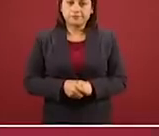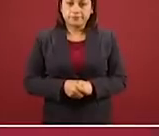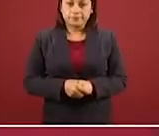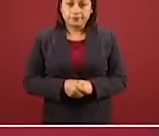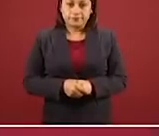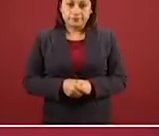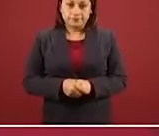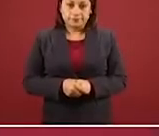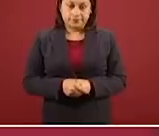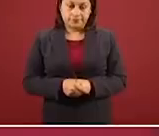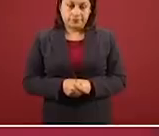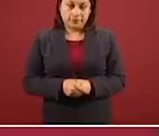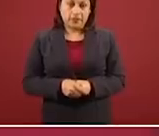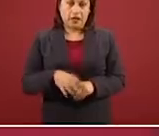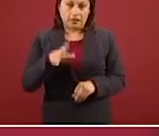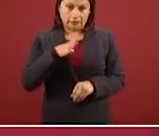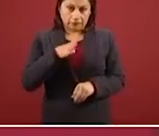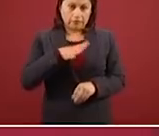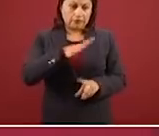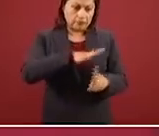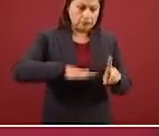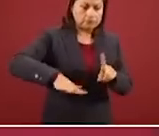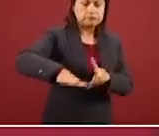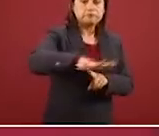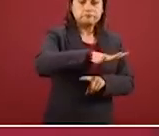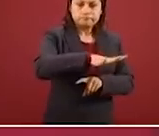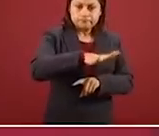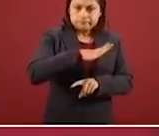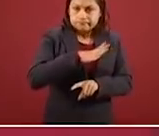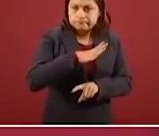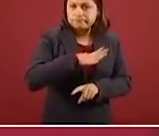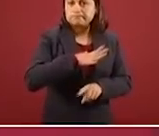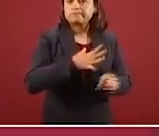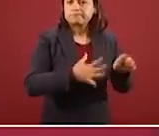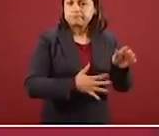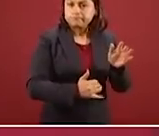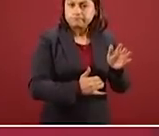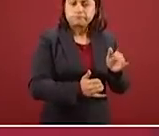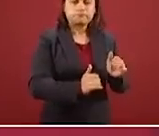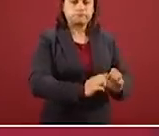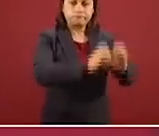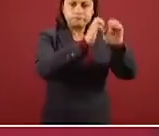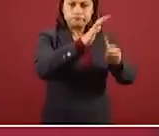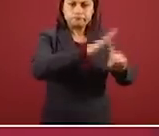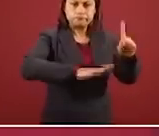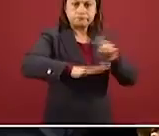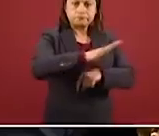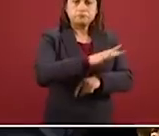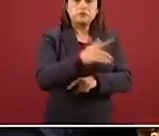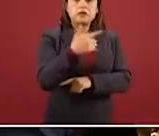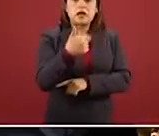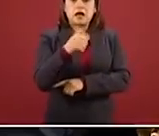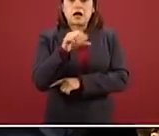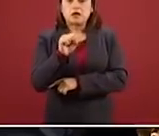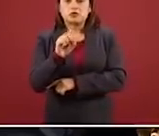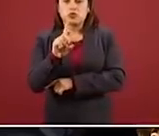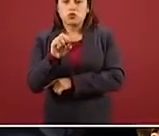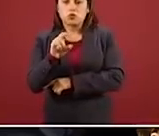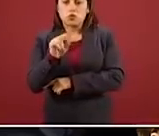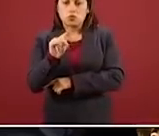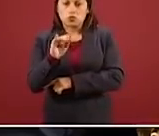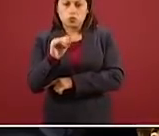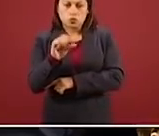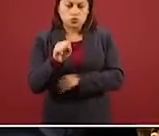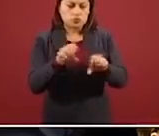se cuenta con terreno, hay gasoductos, el gas es fundamental para